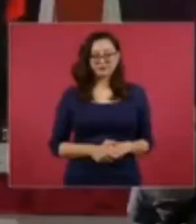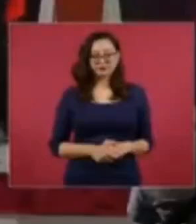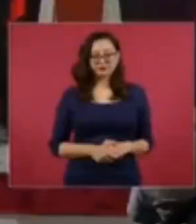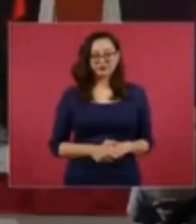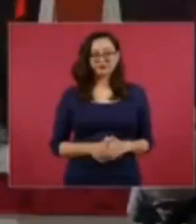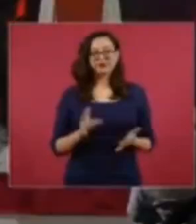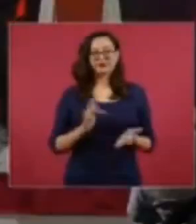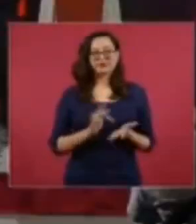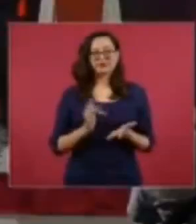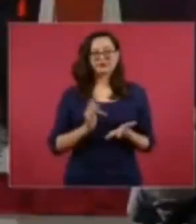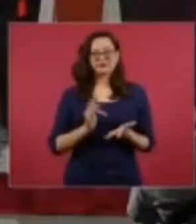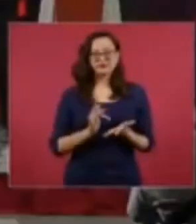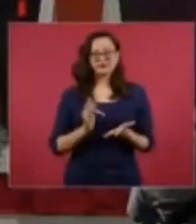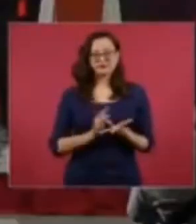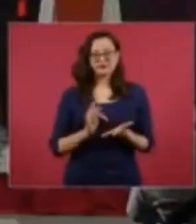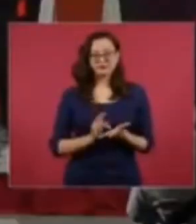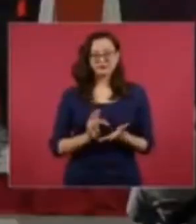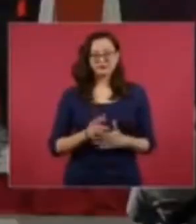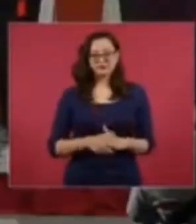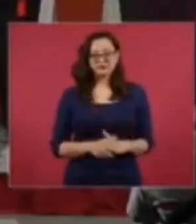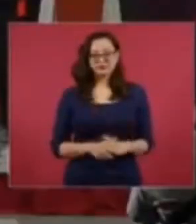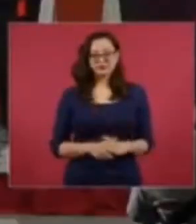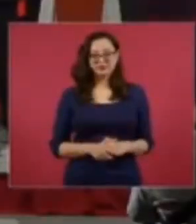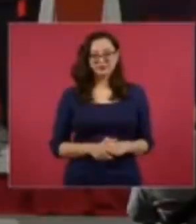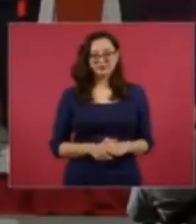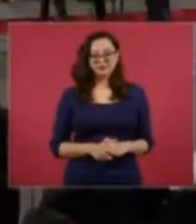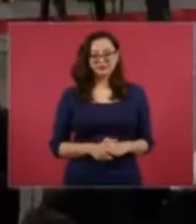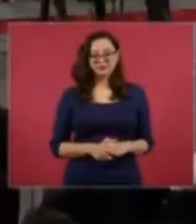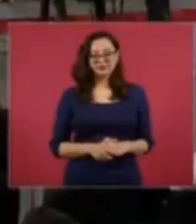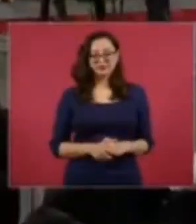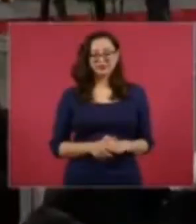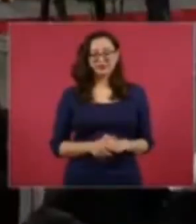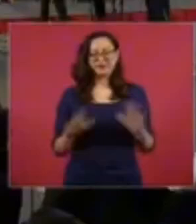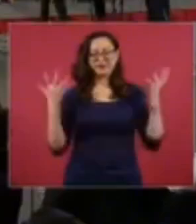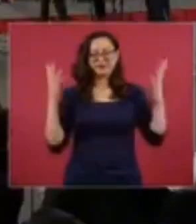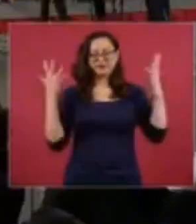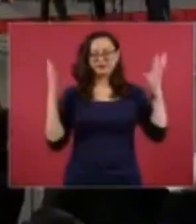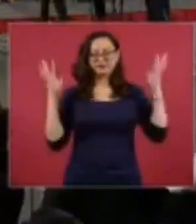Muchas gracias. Y voy a ir nombrando a los miembros.